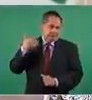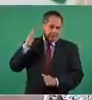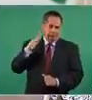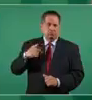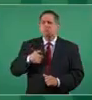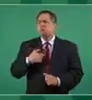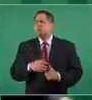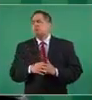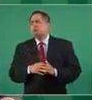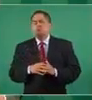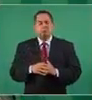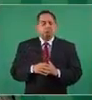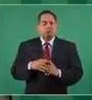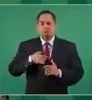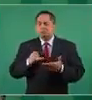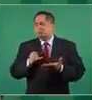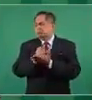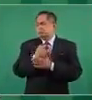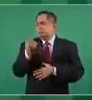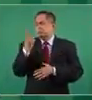era el que decidía